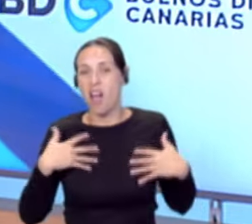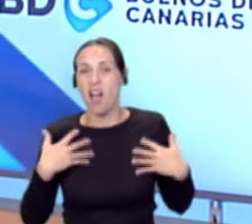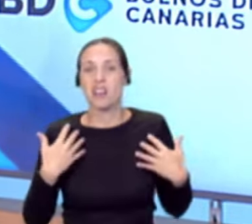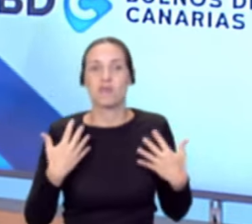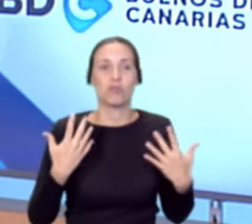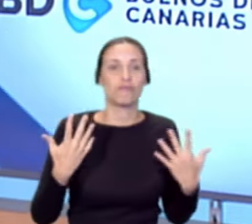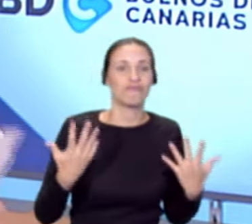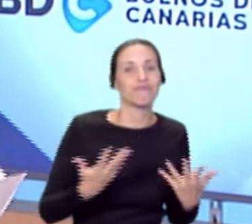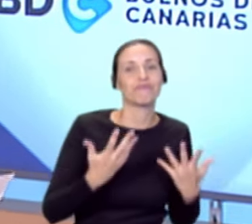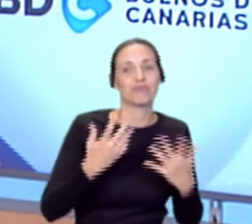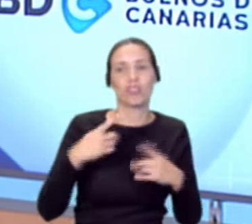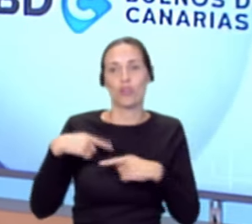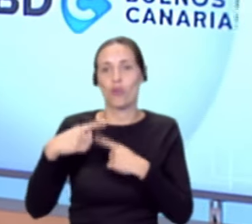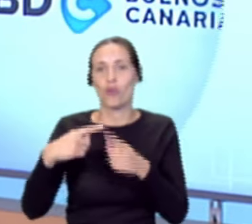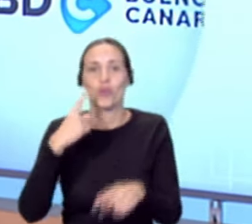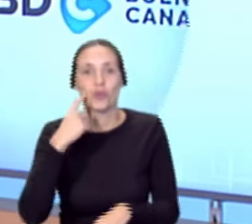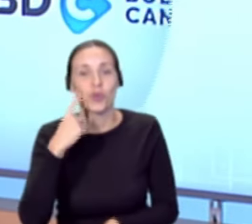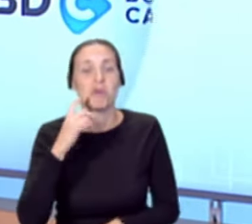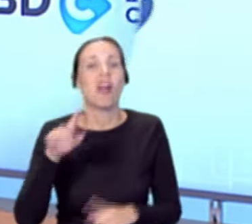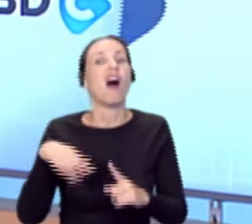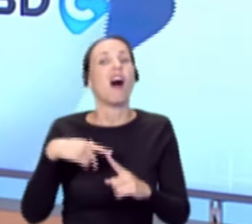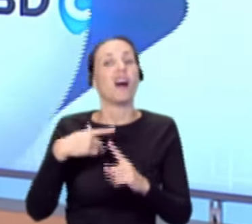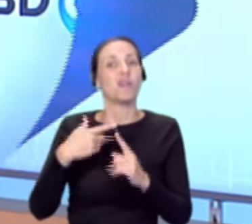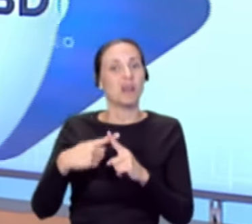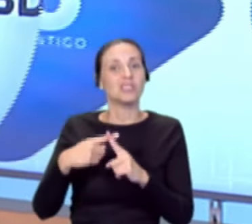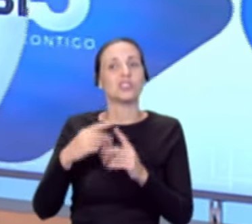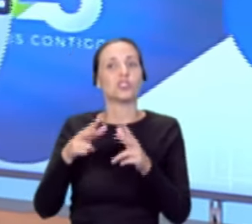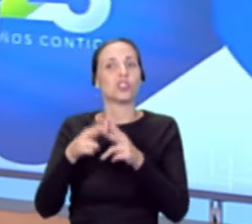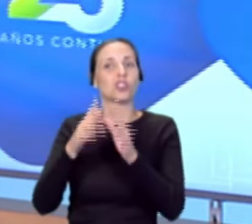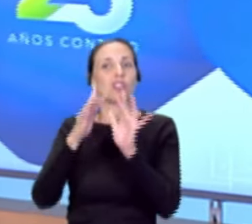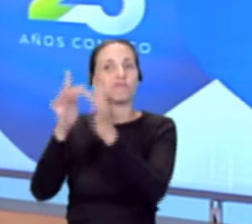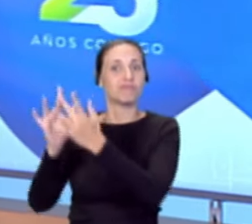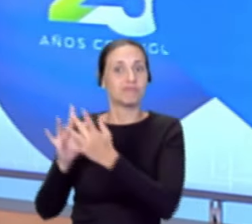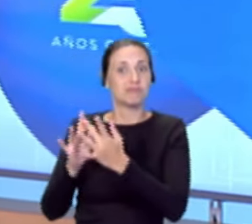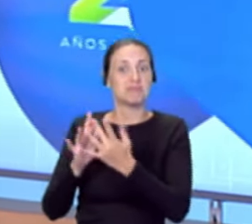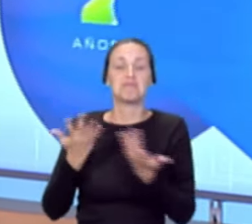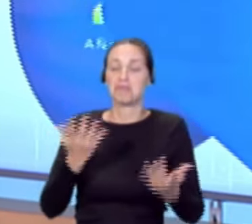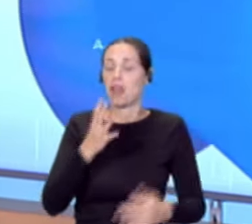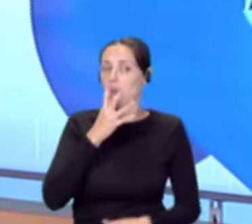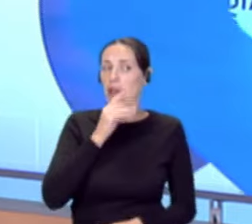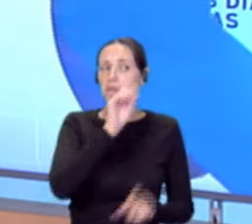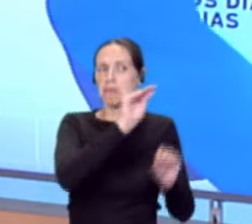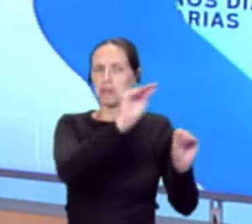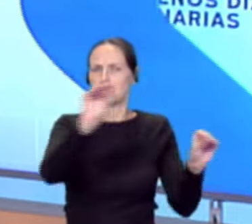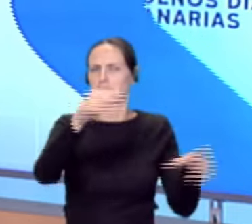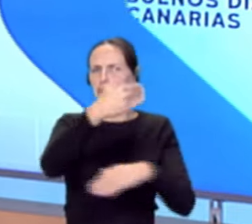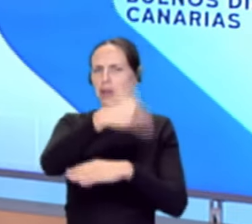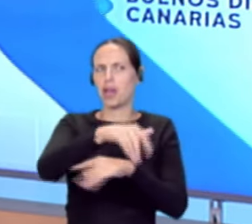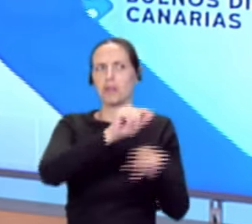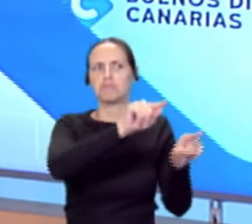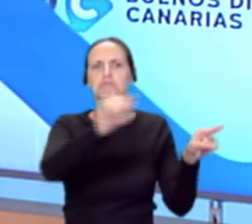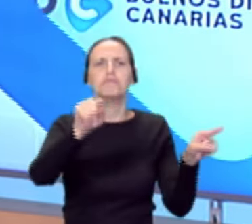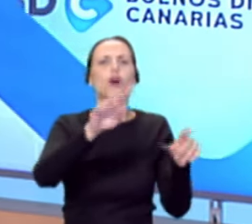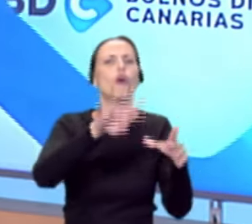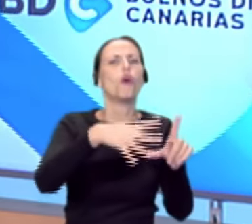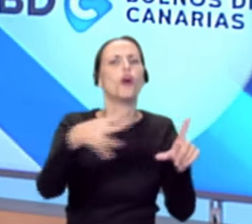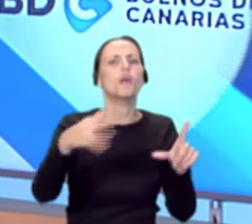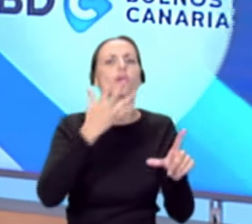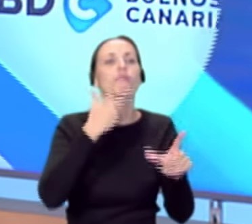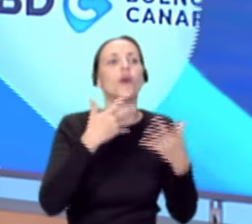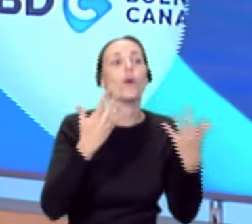a la hora de socializar. Vamos a salir a la calle, ya lo hemos hecho, para preguntar a la gente qué horario prefieren y si les